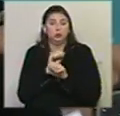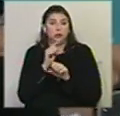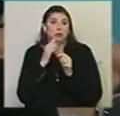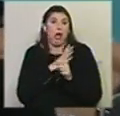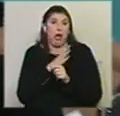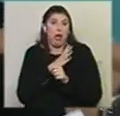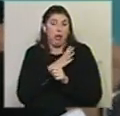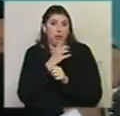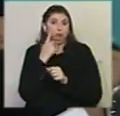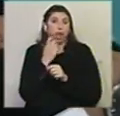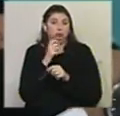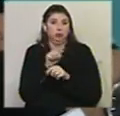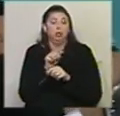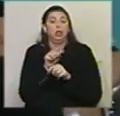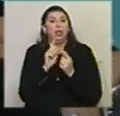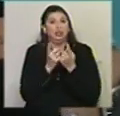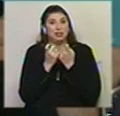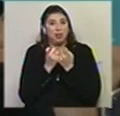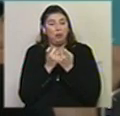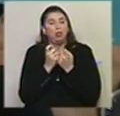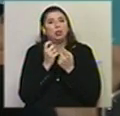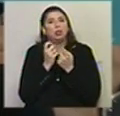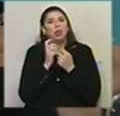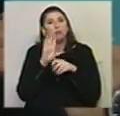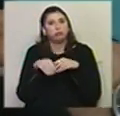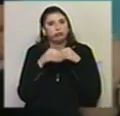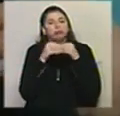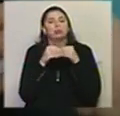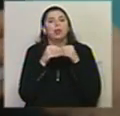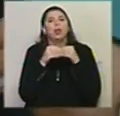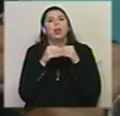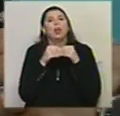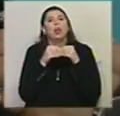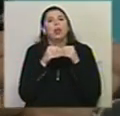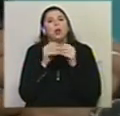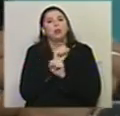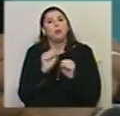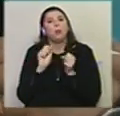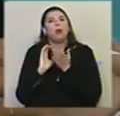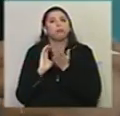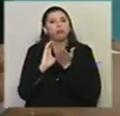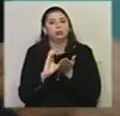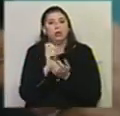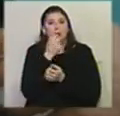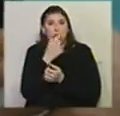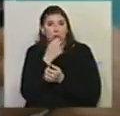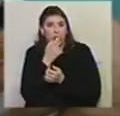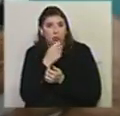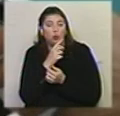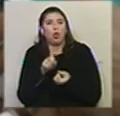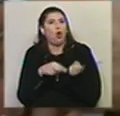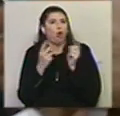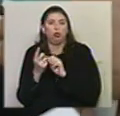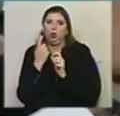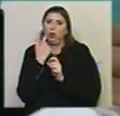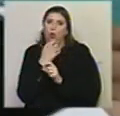son, yo diría, necesariamente incorporables a la canasta de prestaciones y cuáles son aquellas que no acumulan suficiente evidencia, que todavía